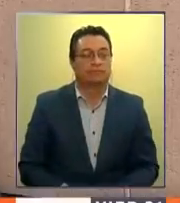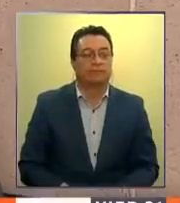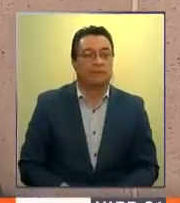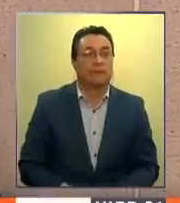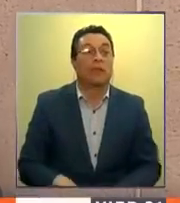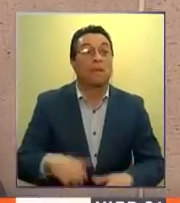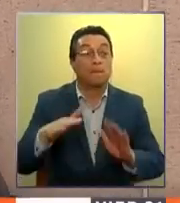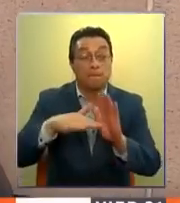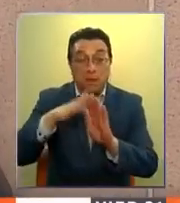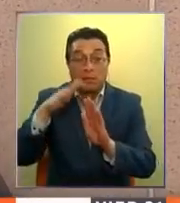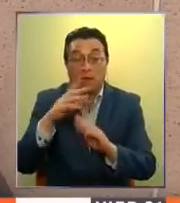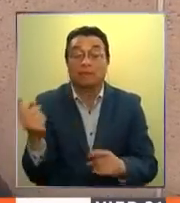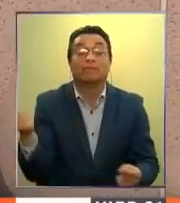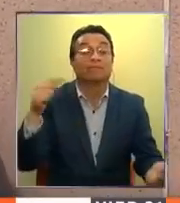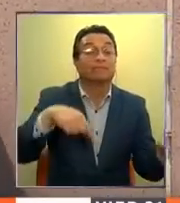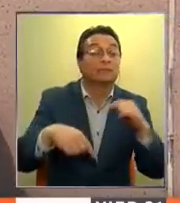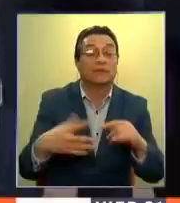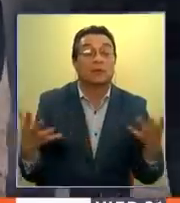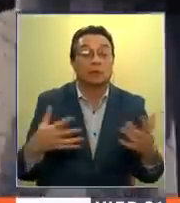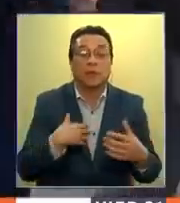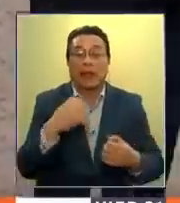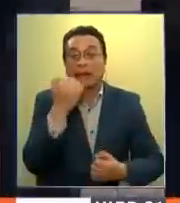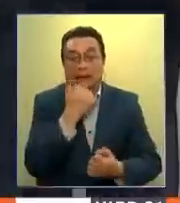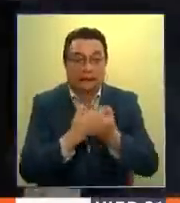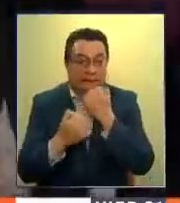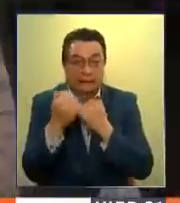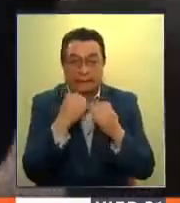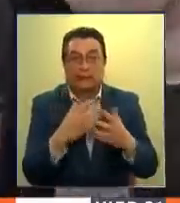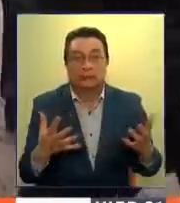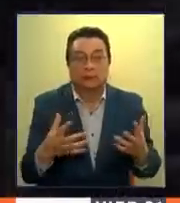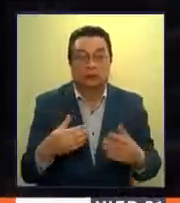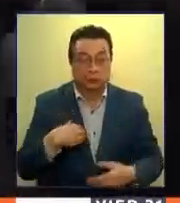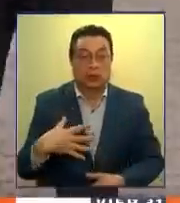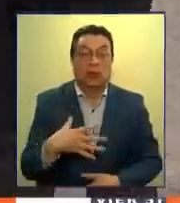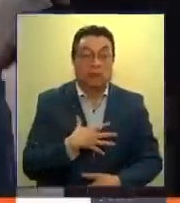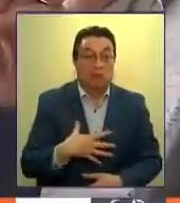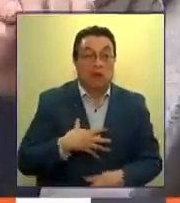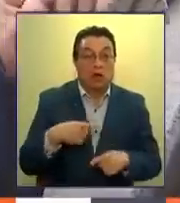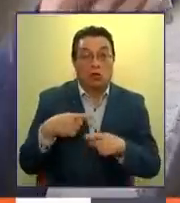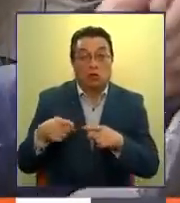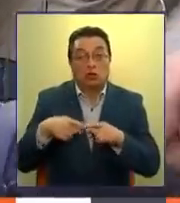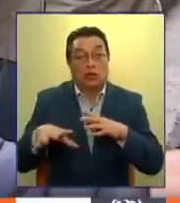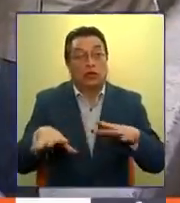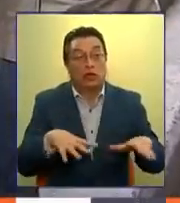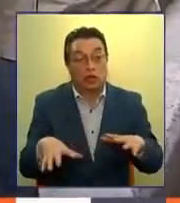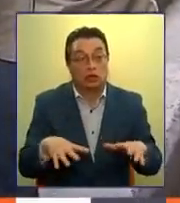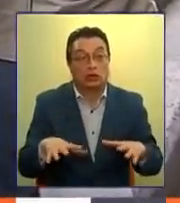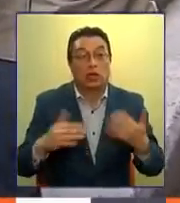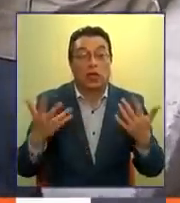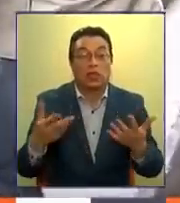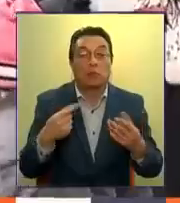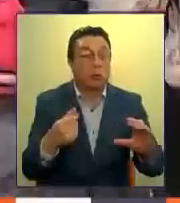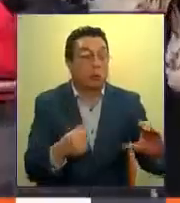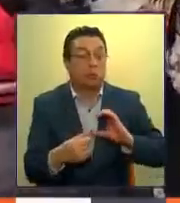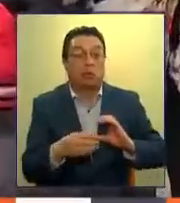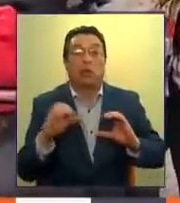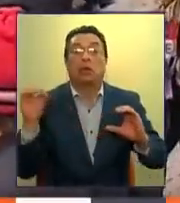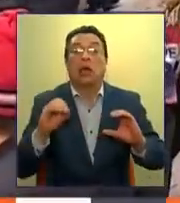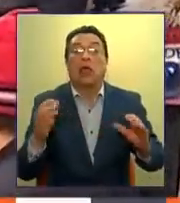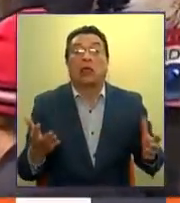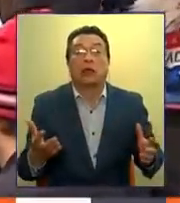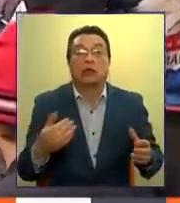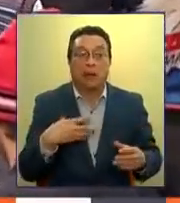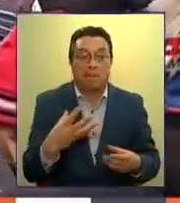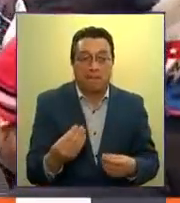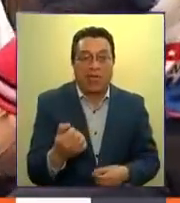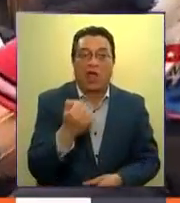Mayormente venimos porque nos estamos equivocando. Uno tiene miedo, tantas cosas que pasa, porque después no recibimos nada. Miedo a